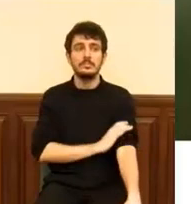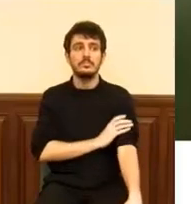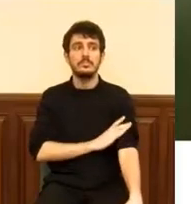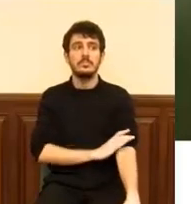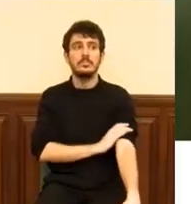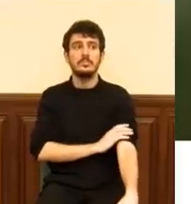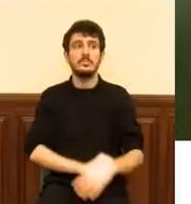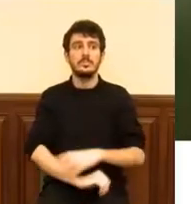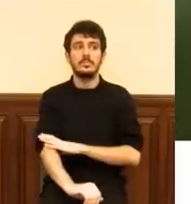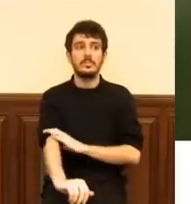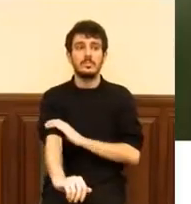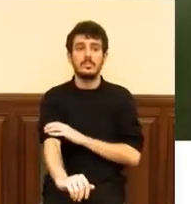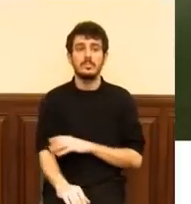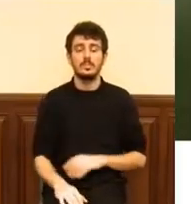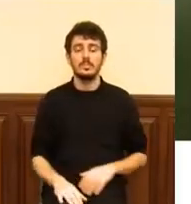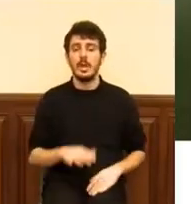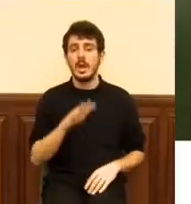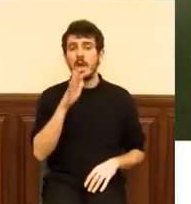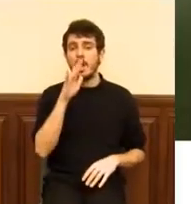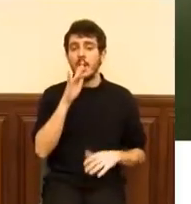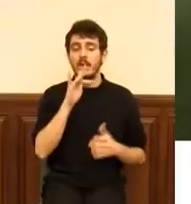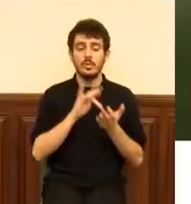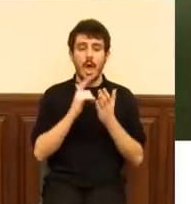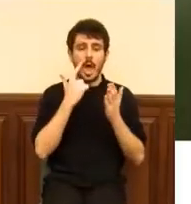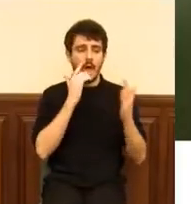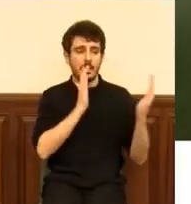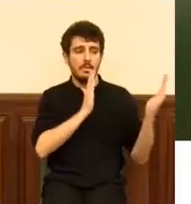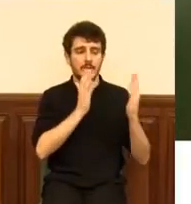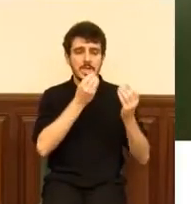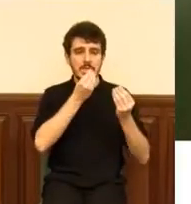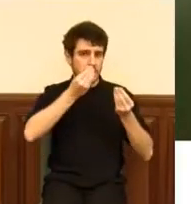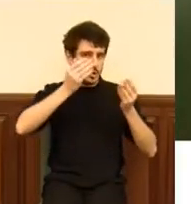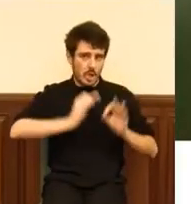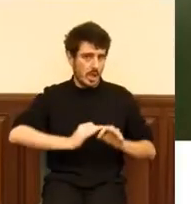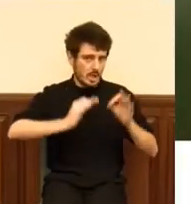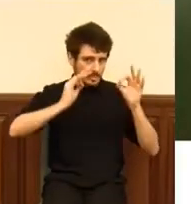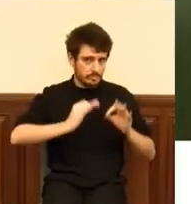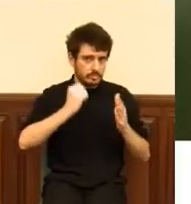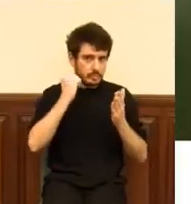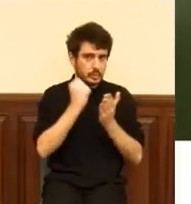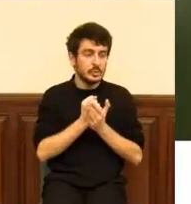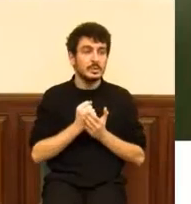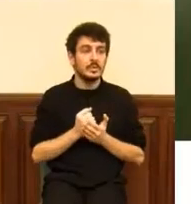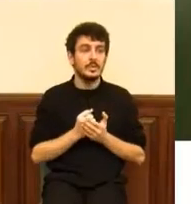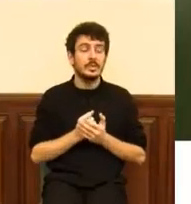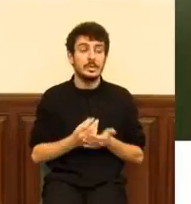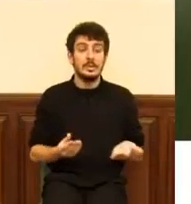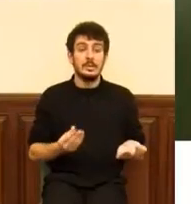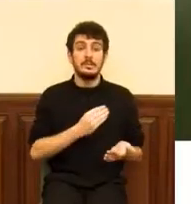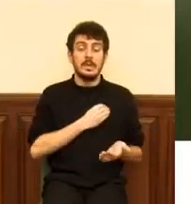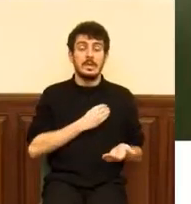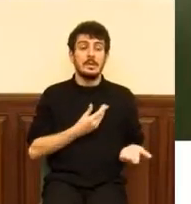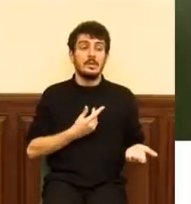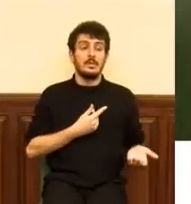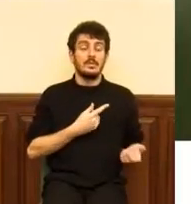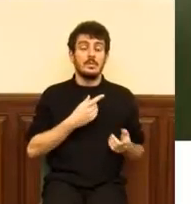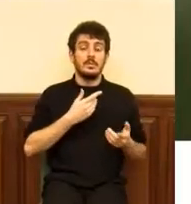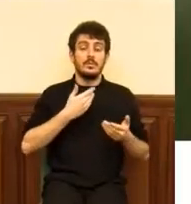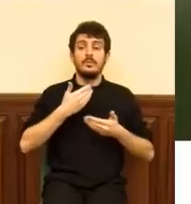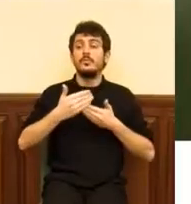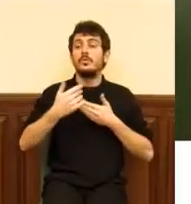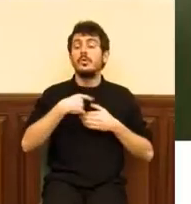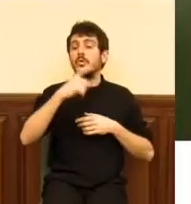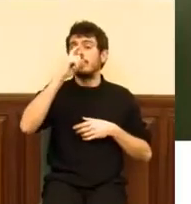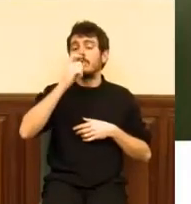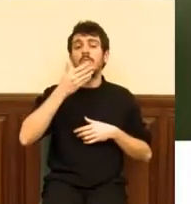Estamos pasando por momentos históricos y por desgracia no los vamos a poder recordar